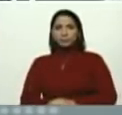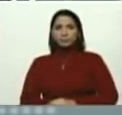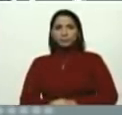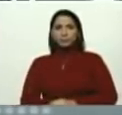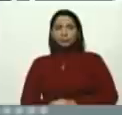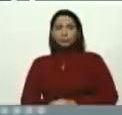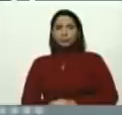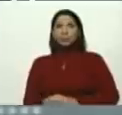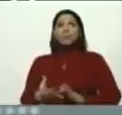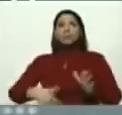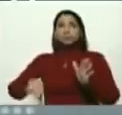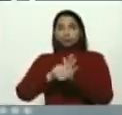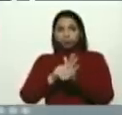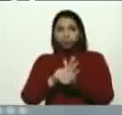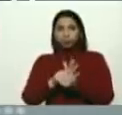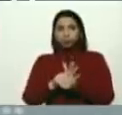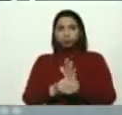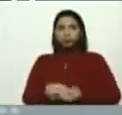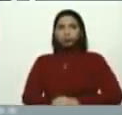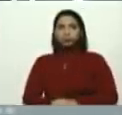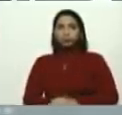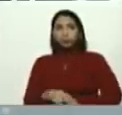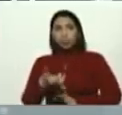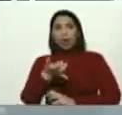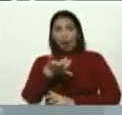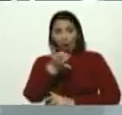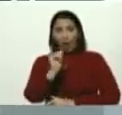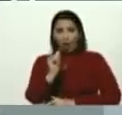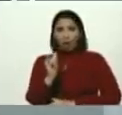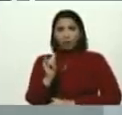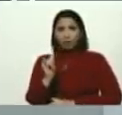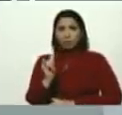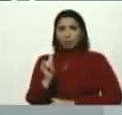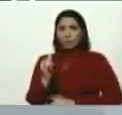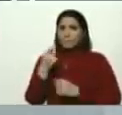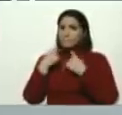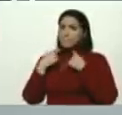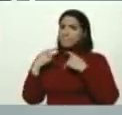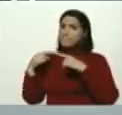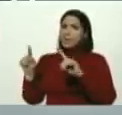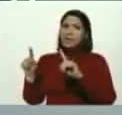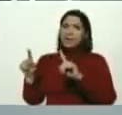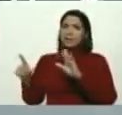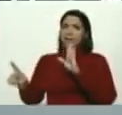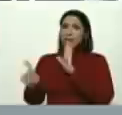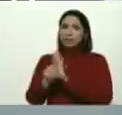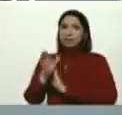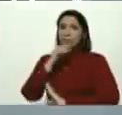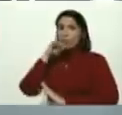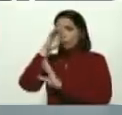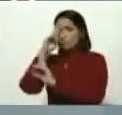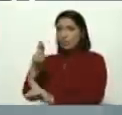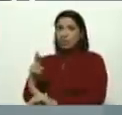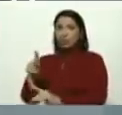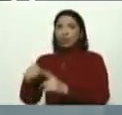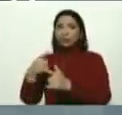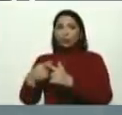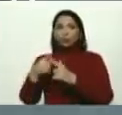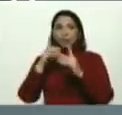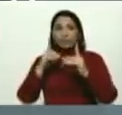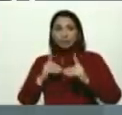al ratificar la existencia de una omisión legislativa, tuvo que